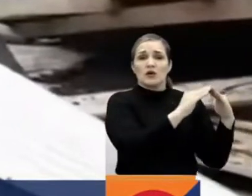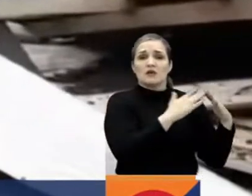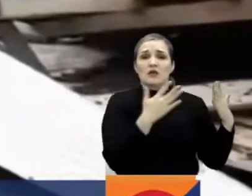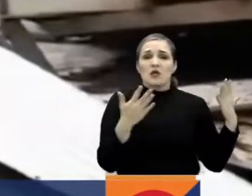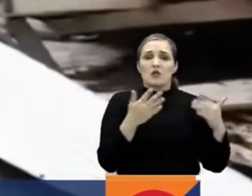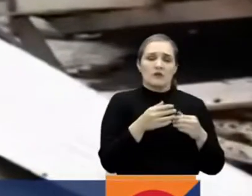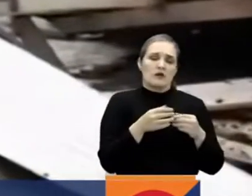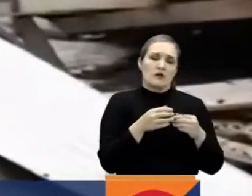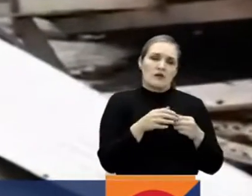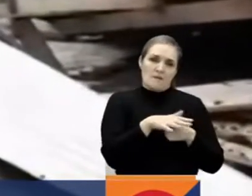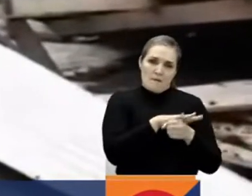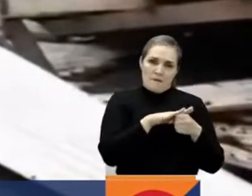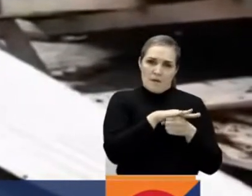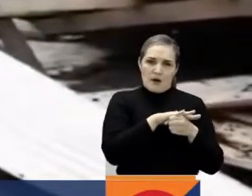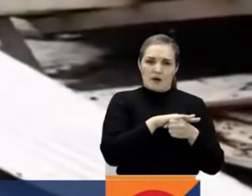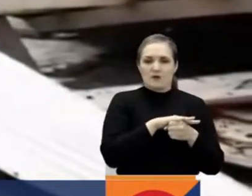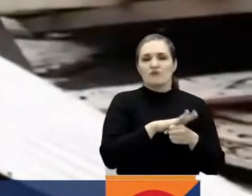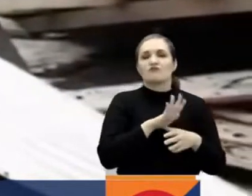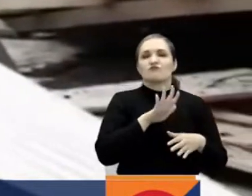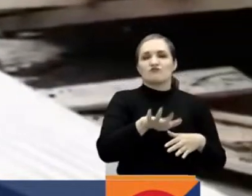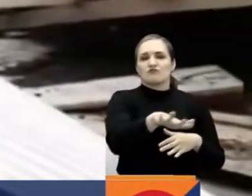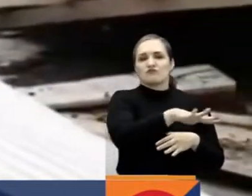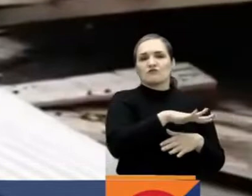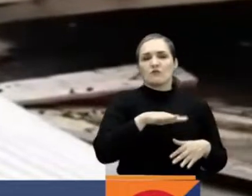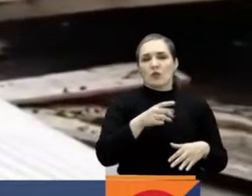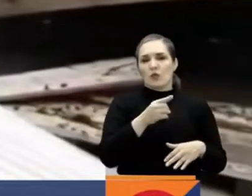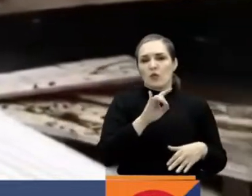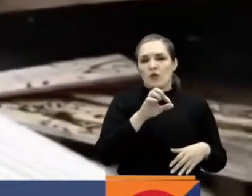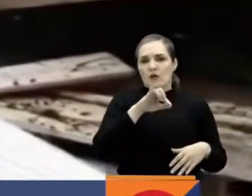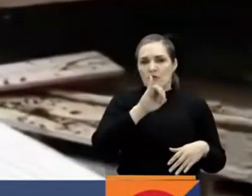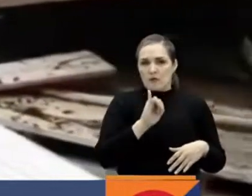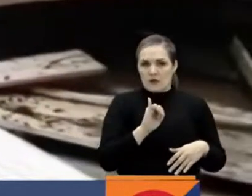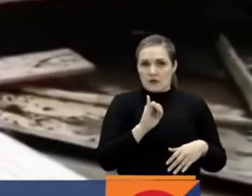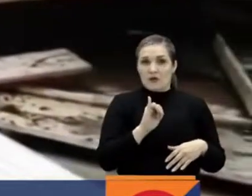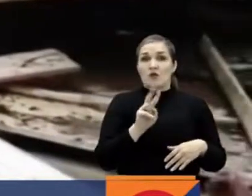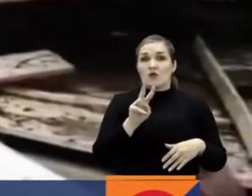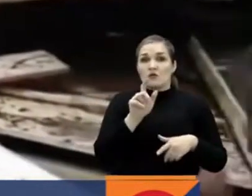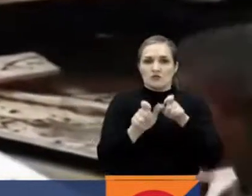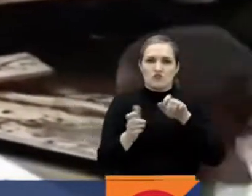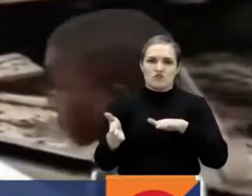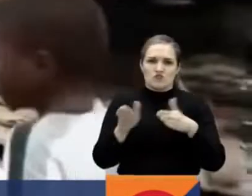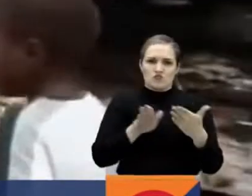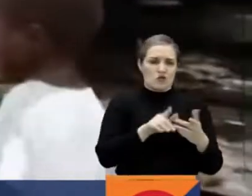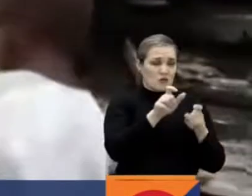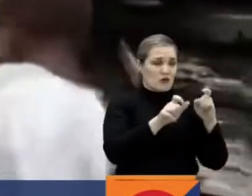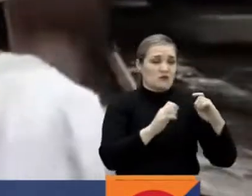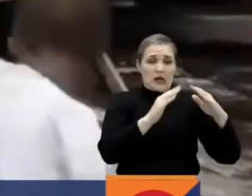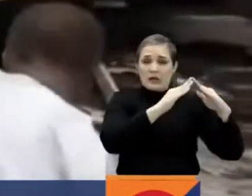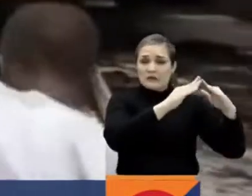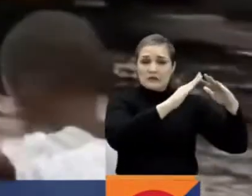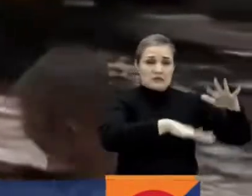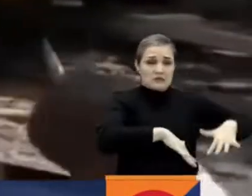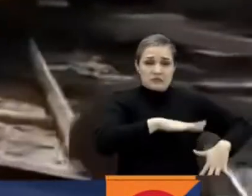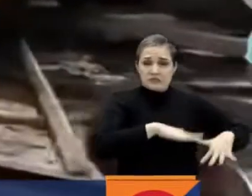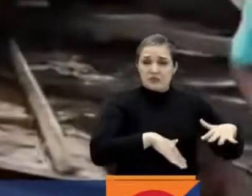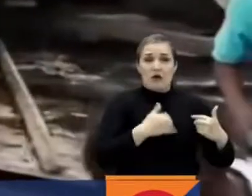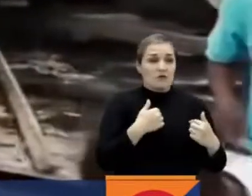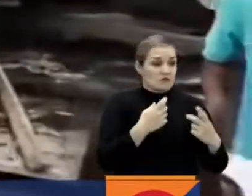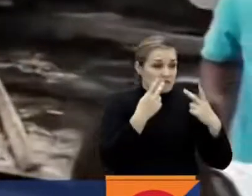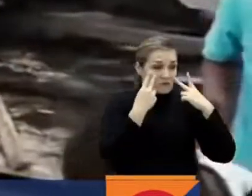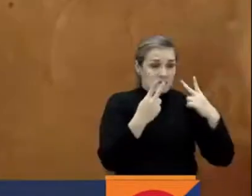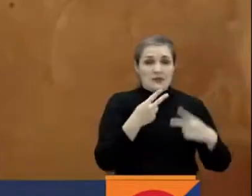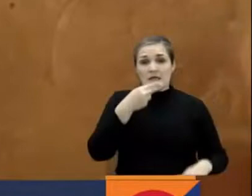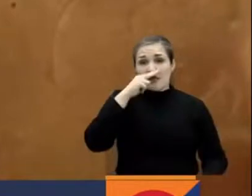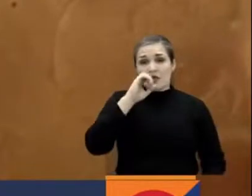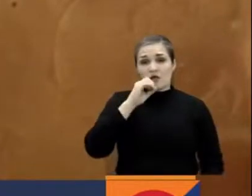que deja a más de 100 personas sin techo y el saldo de 2 personas sin vida. También estamos a la espera de ver si aparece un